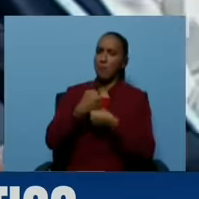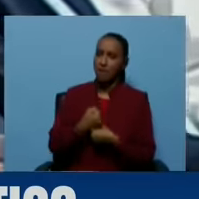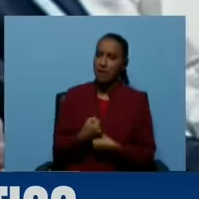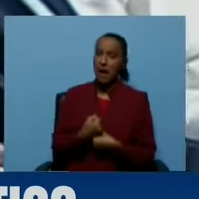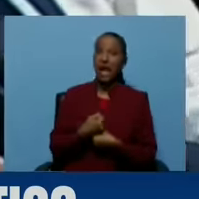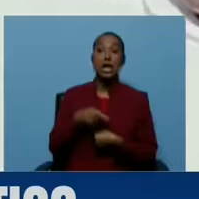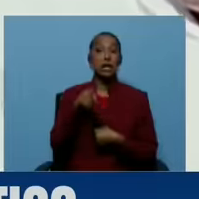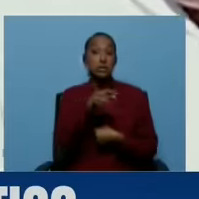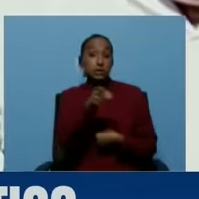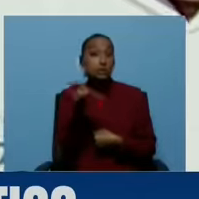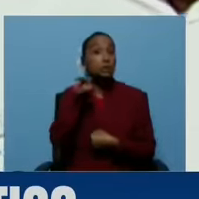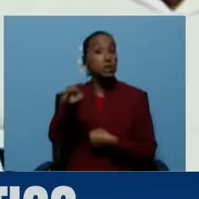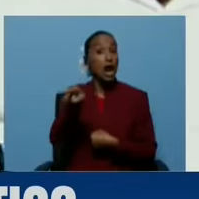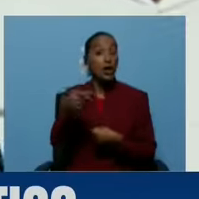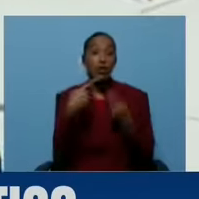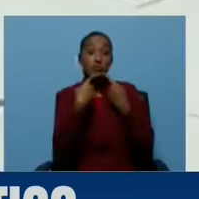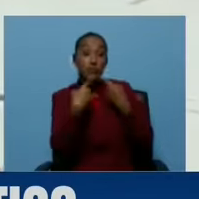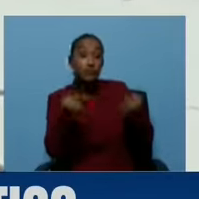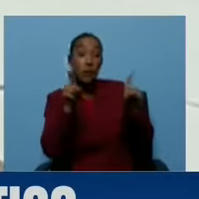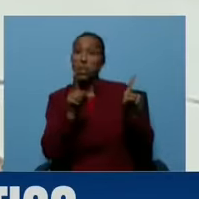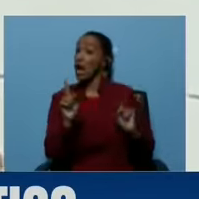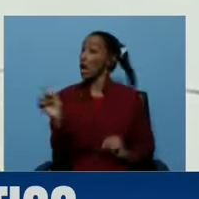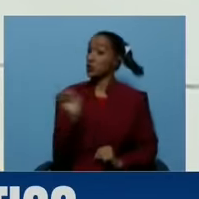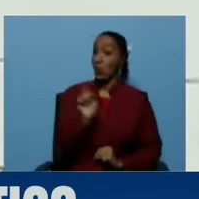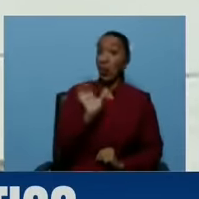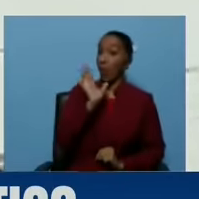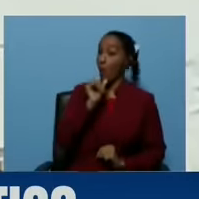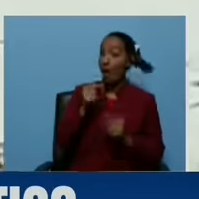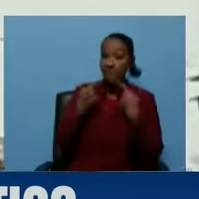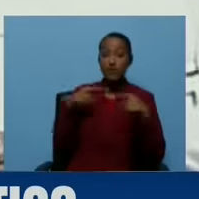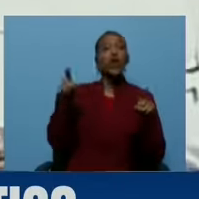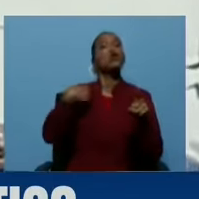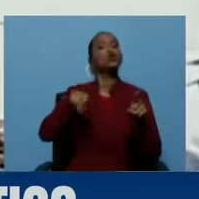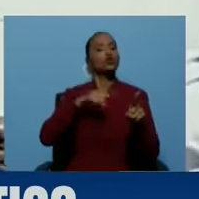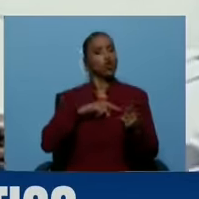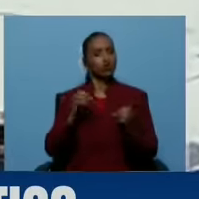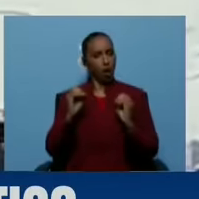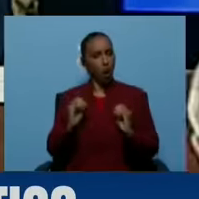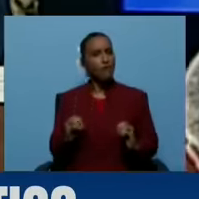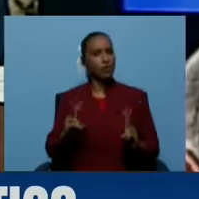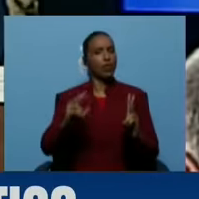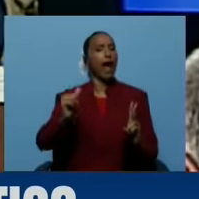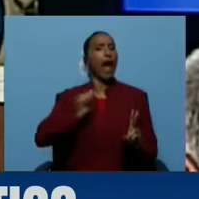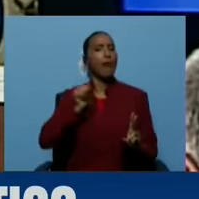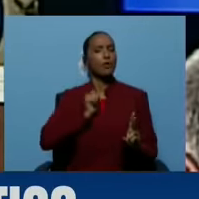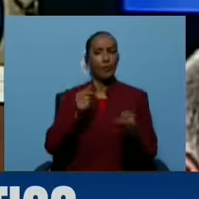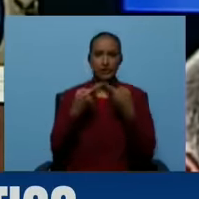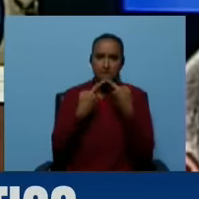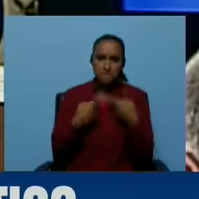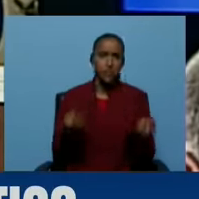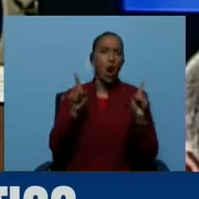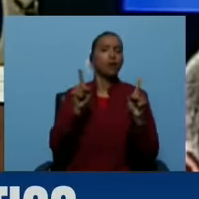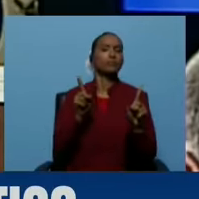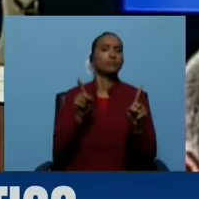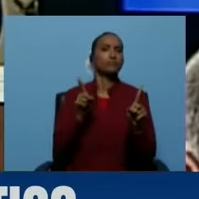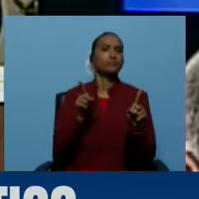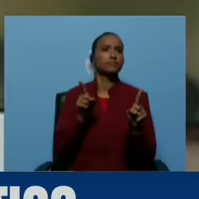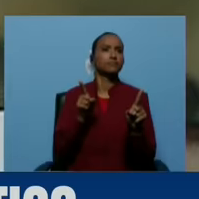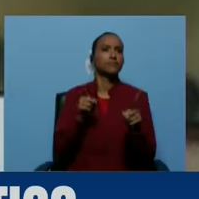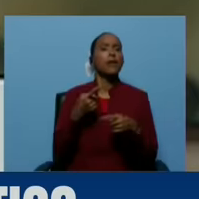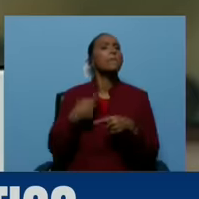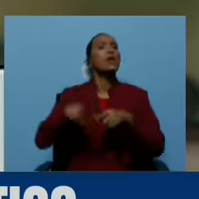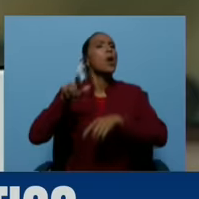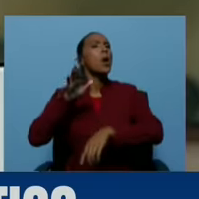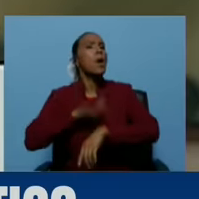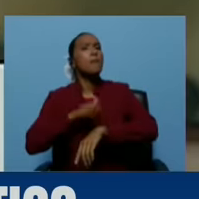difunden. Si no, tendremos la oportunidad de hacerlo. ¿Y por qué no habría de difundir